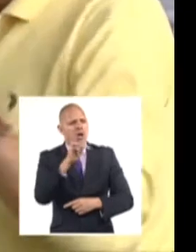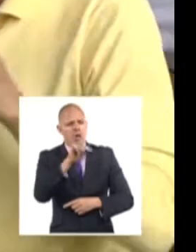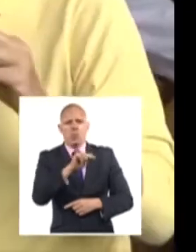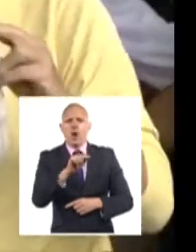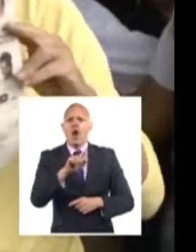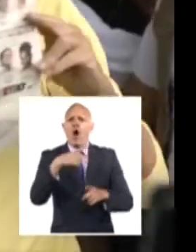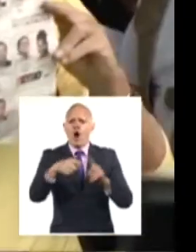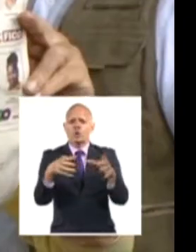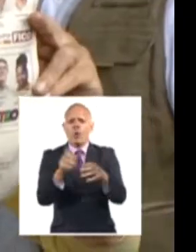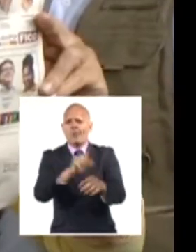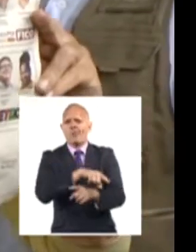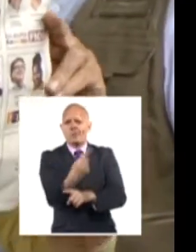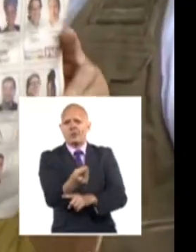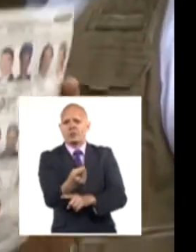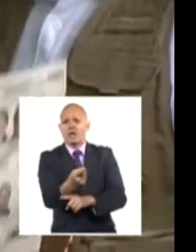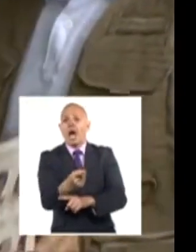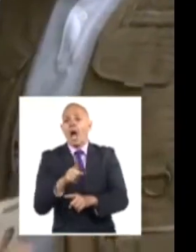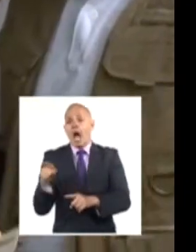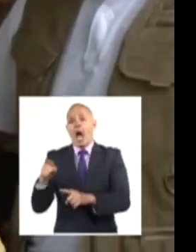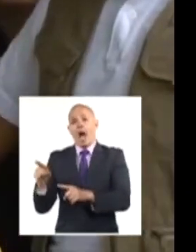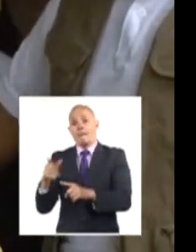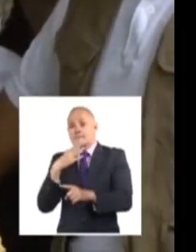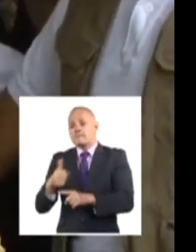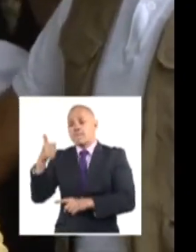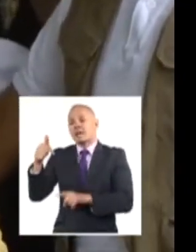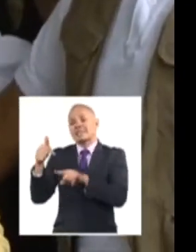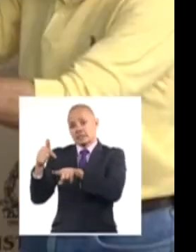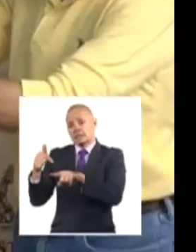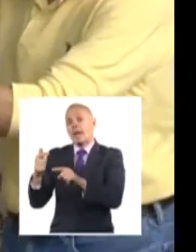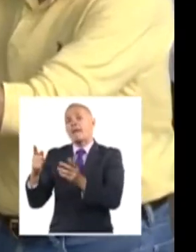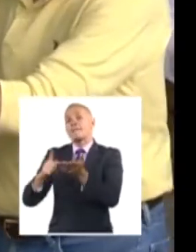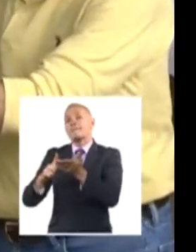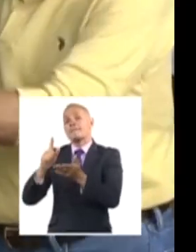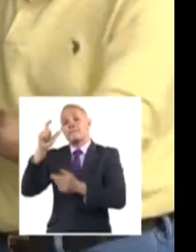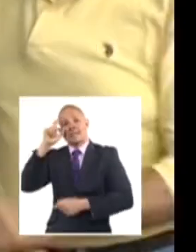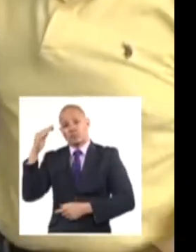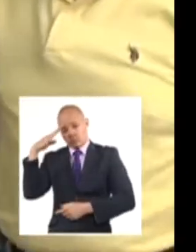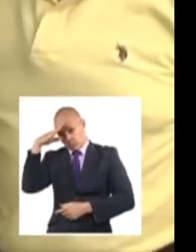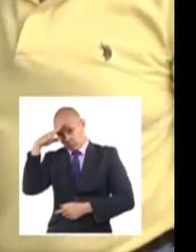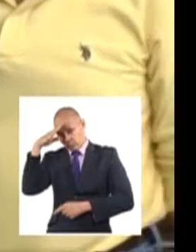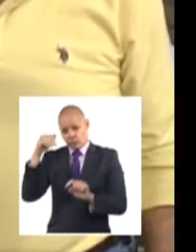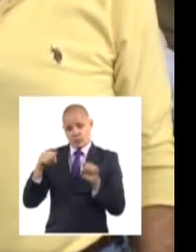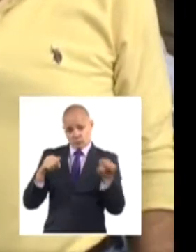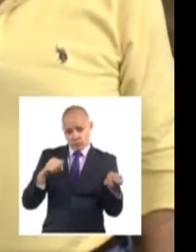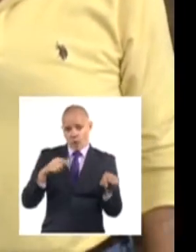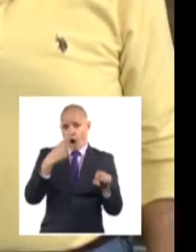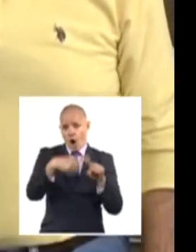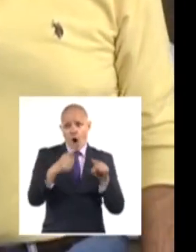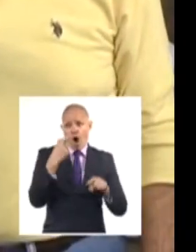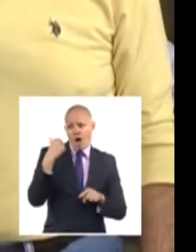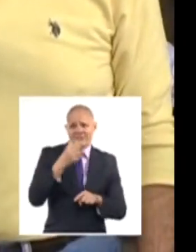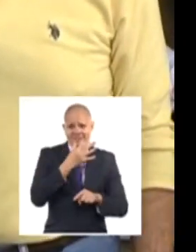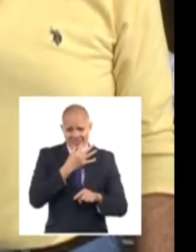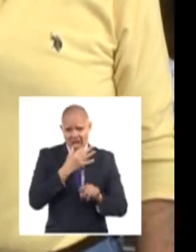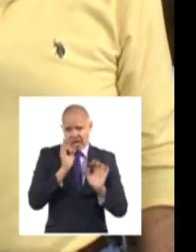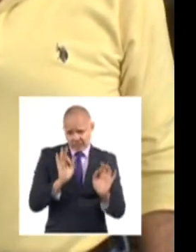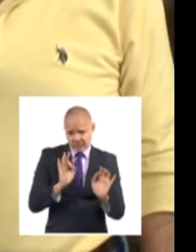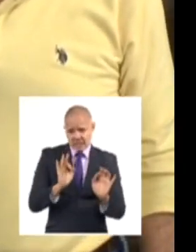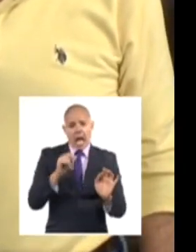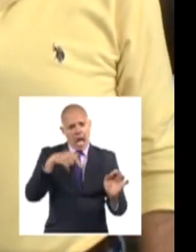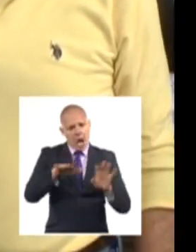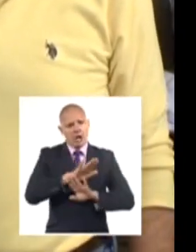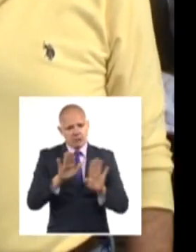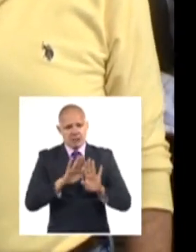representante de una coalición de fuerzas afines al oficialismo hernández de 77 años se engloba todo su